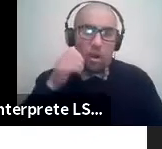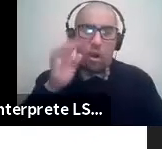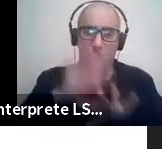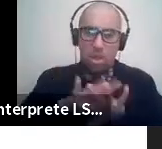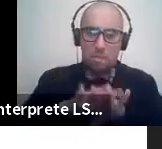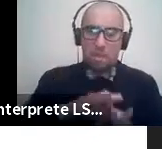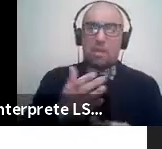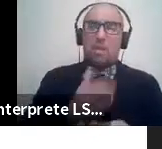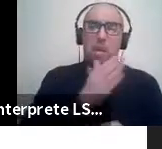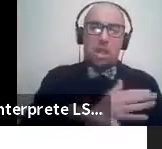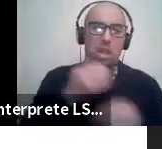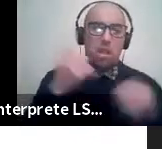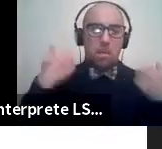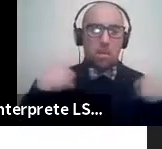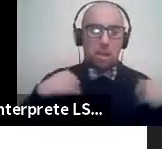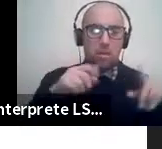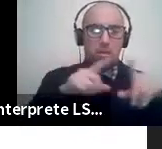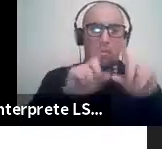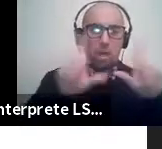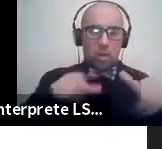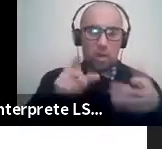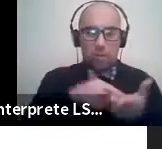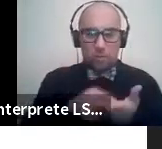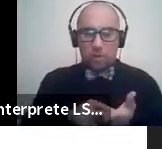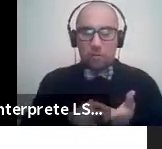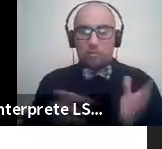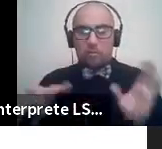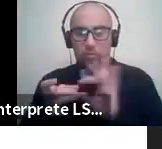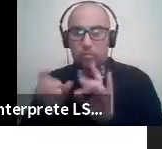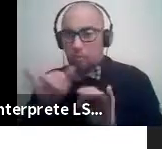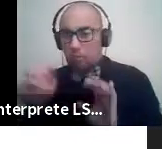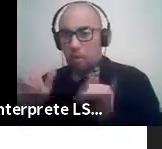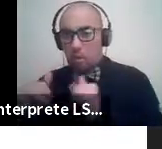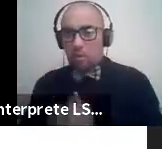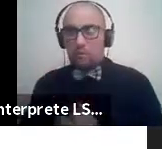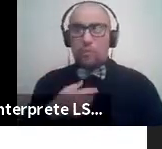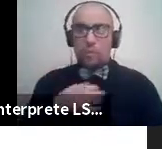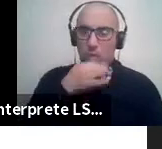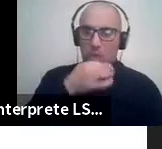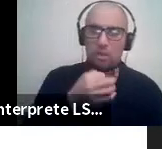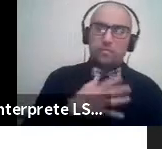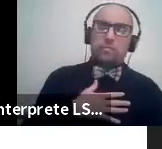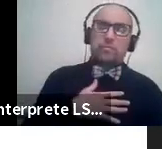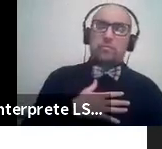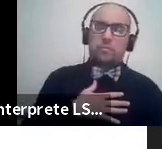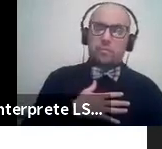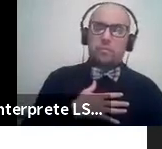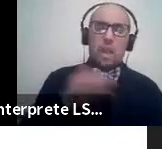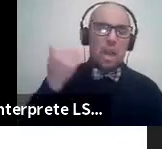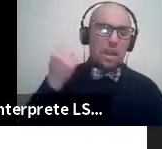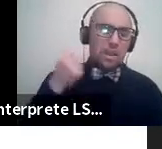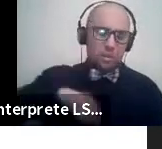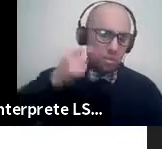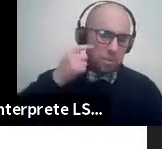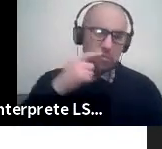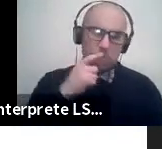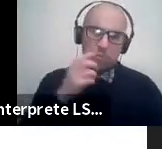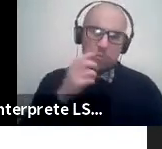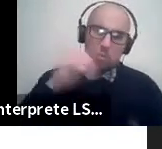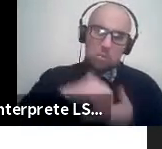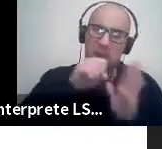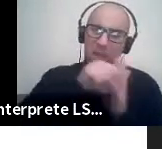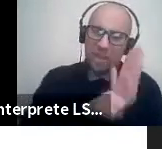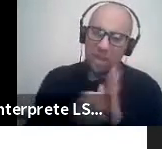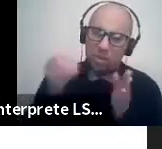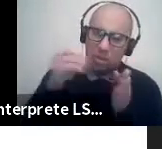en el escritorio virtual. Algo muy interesante y les quiero confidenciar es que originalmente nosotros teníamos pensado incluir videos dentro